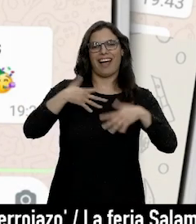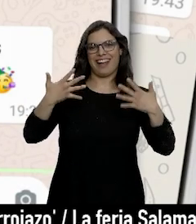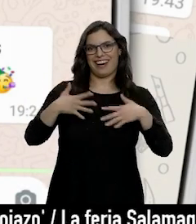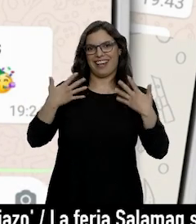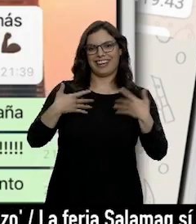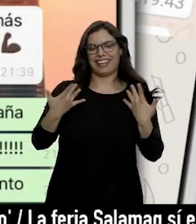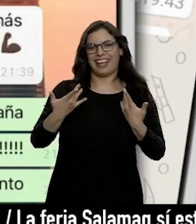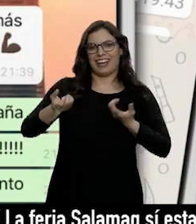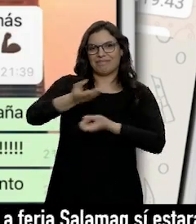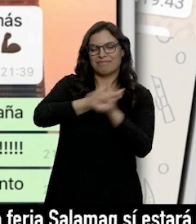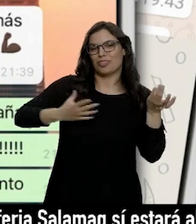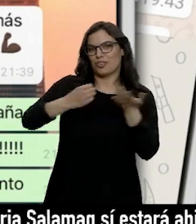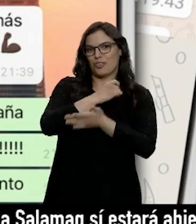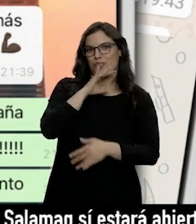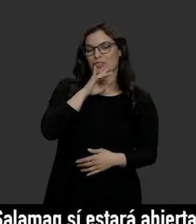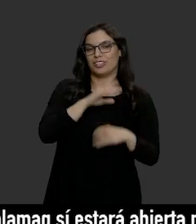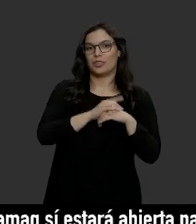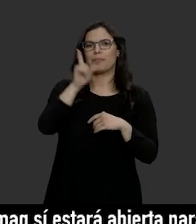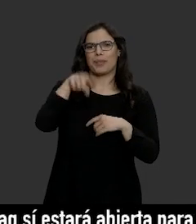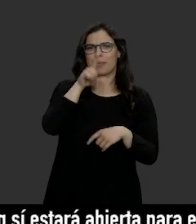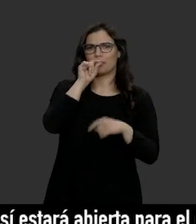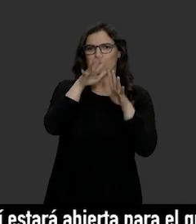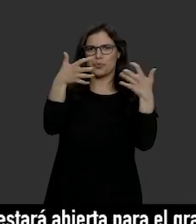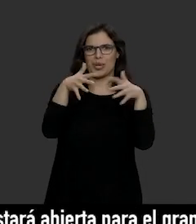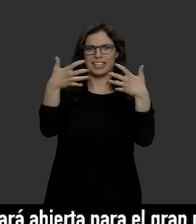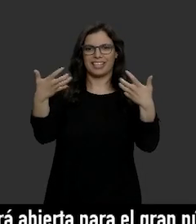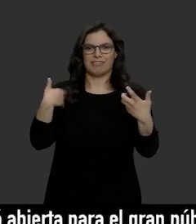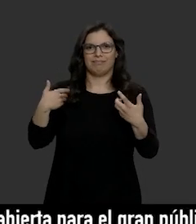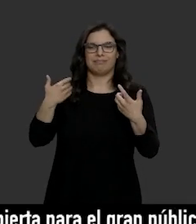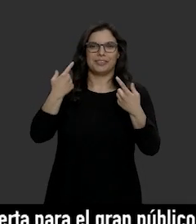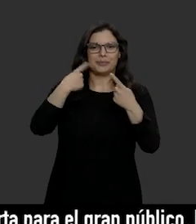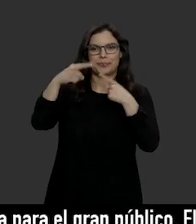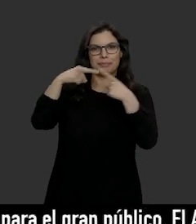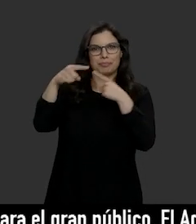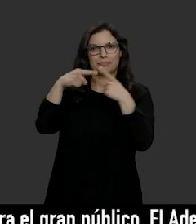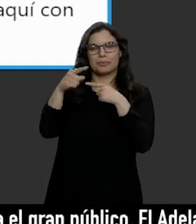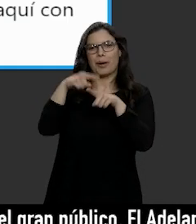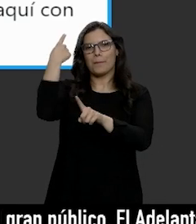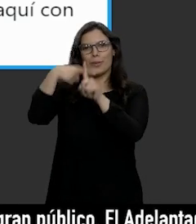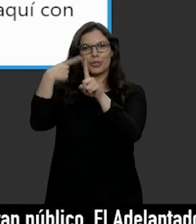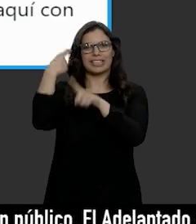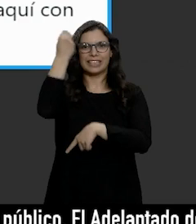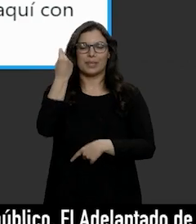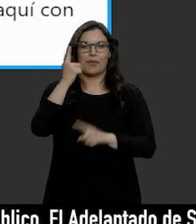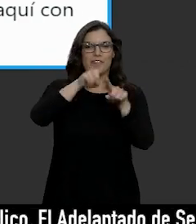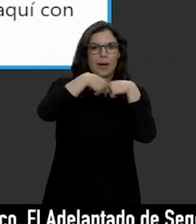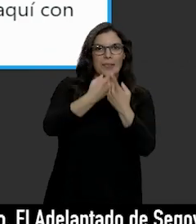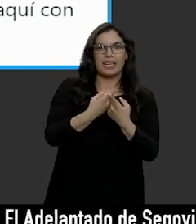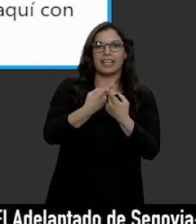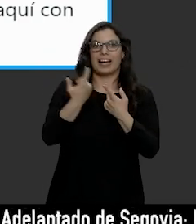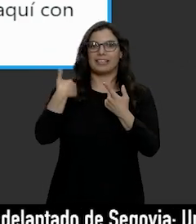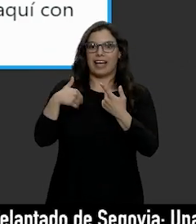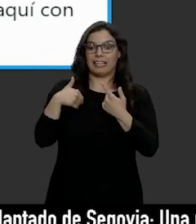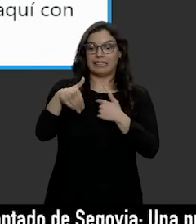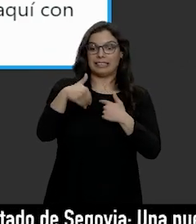alegría compartida, también entre los tuiteros que lanzan a la red el optimismo de los pinchazos familiares. Ya falta